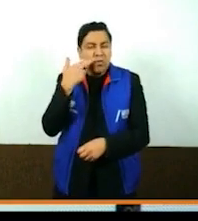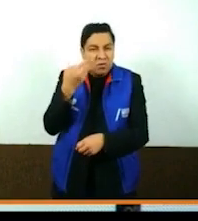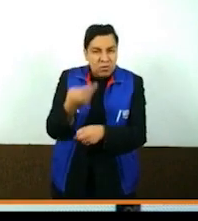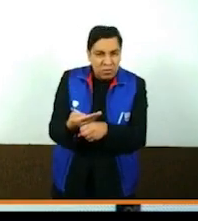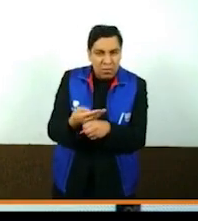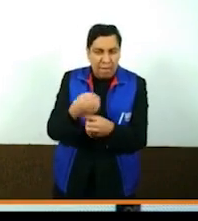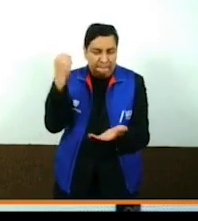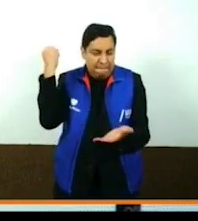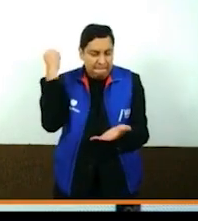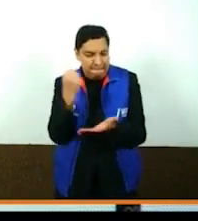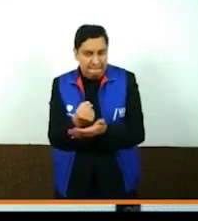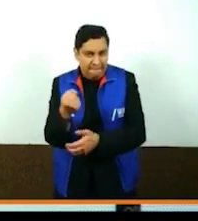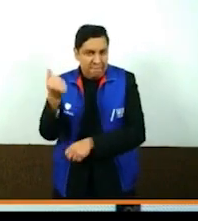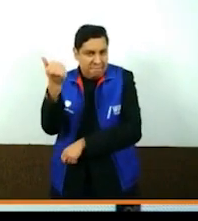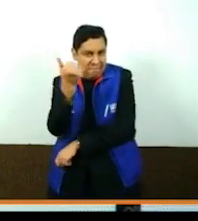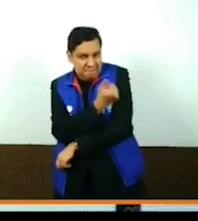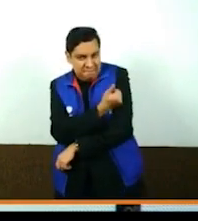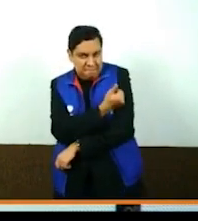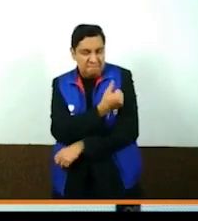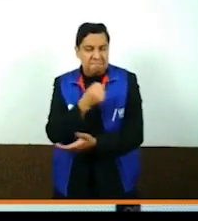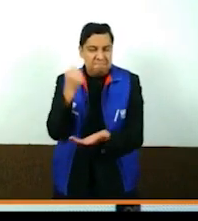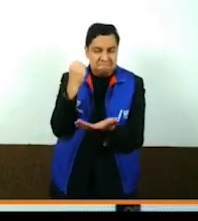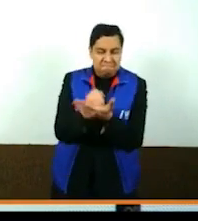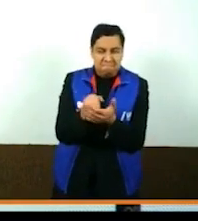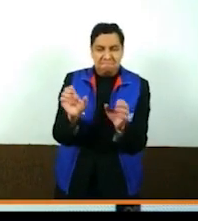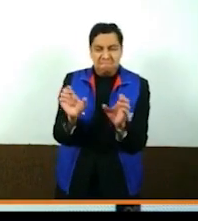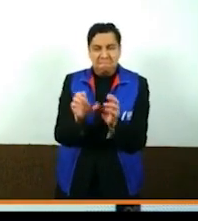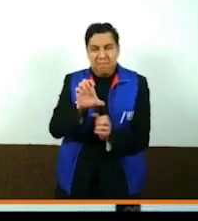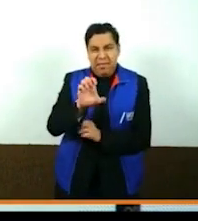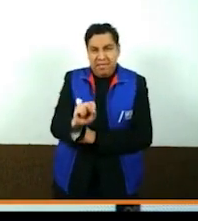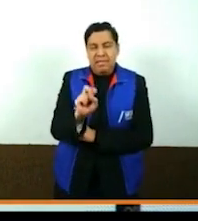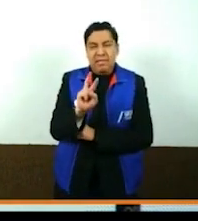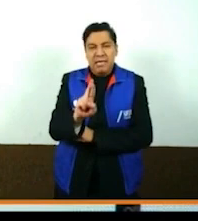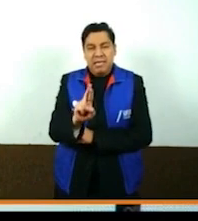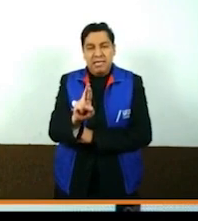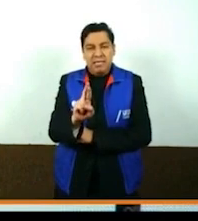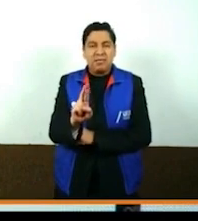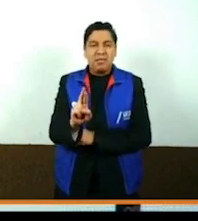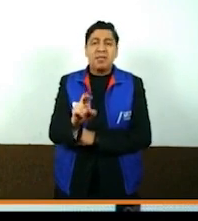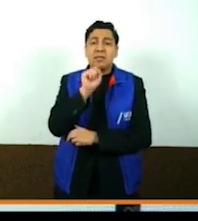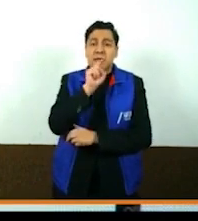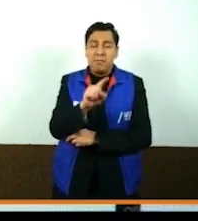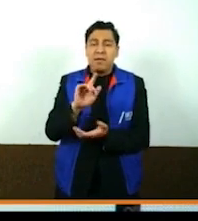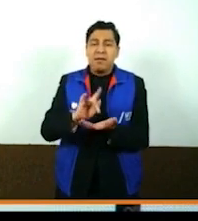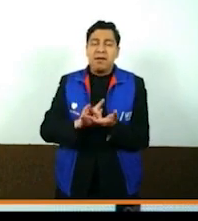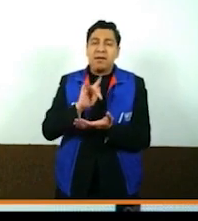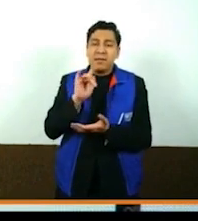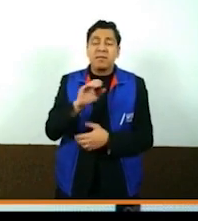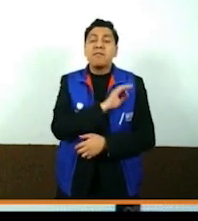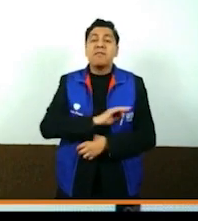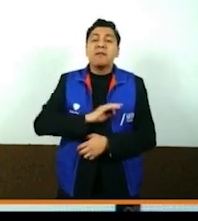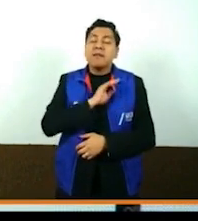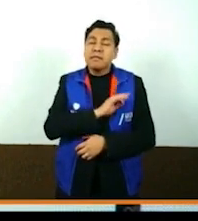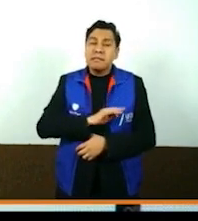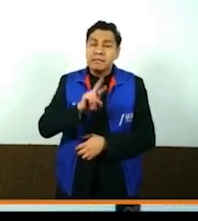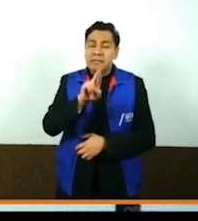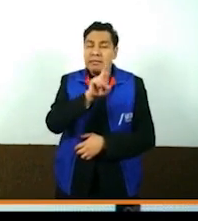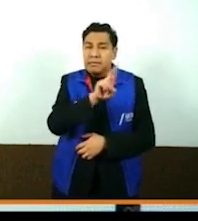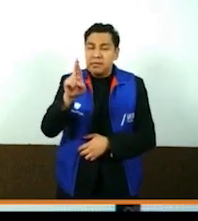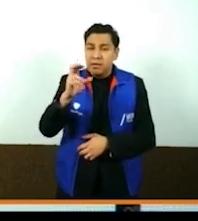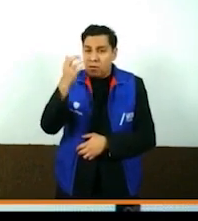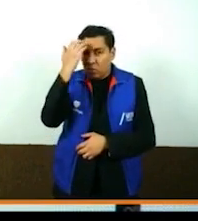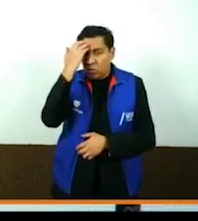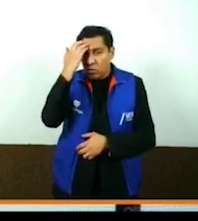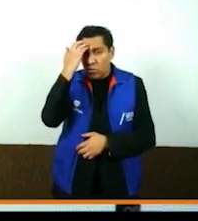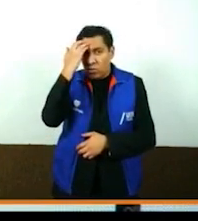también del sello en particular. Además de agradecerles este camino, también felicitarles y reconocerles